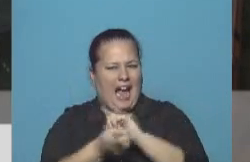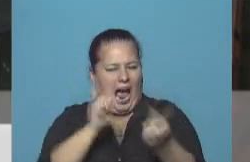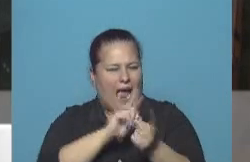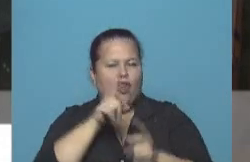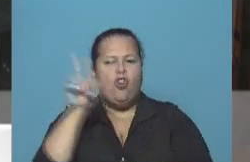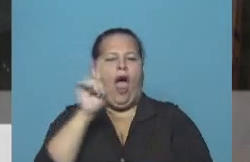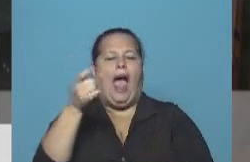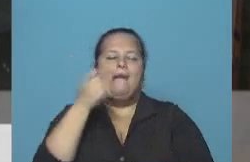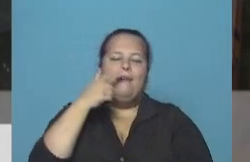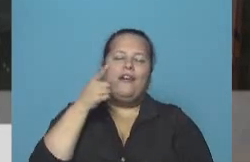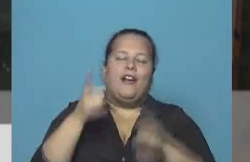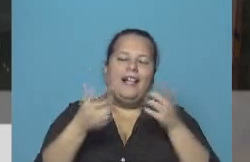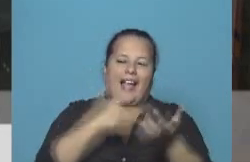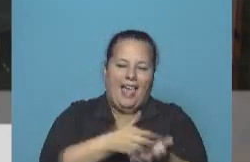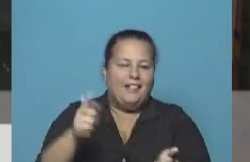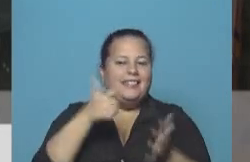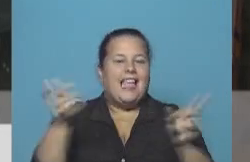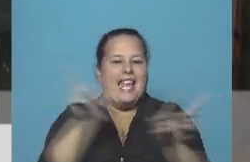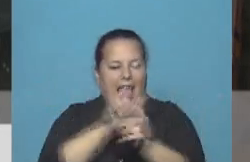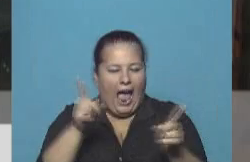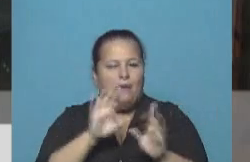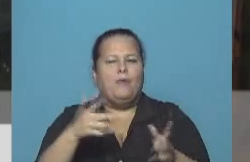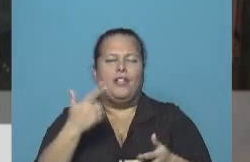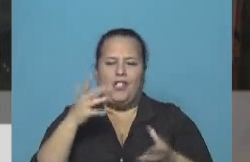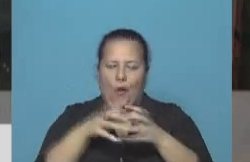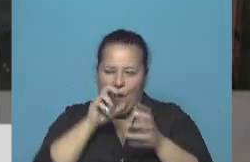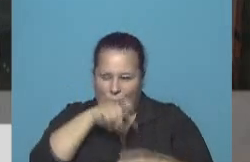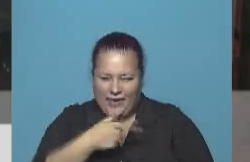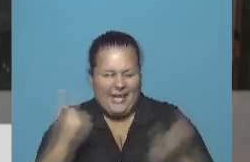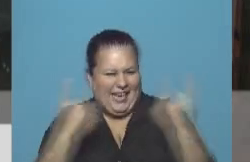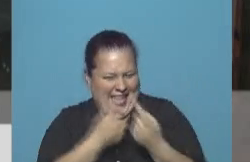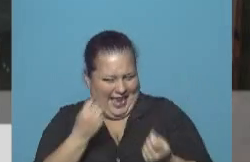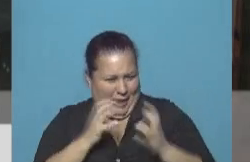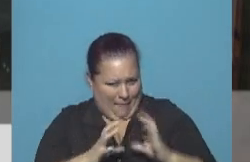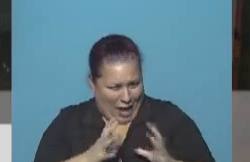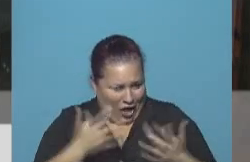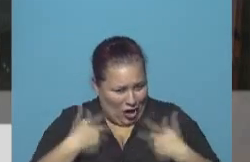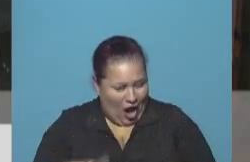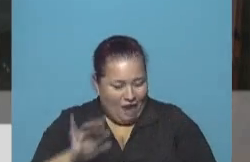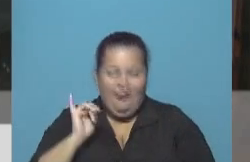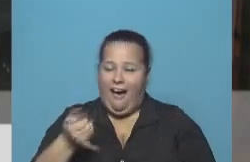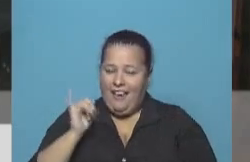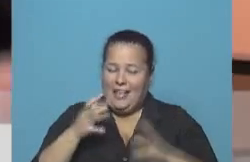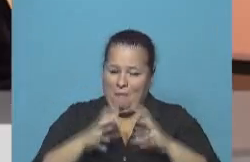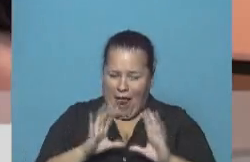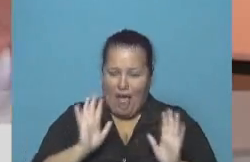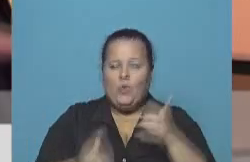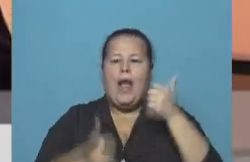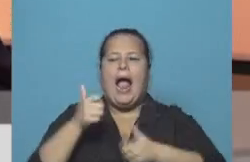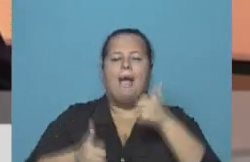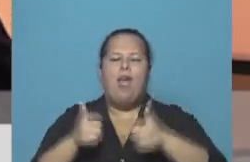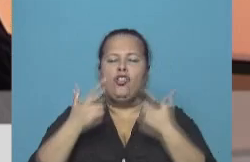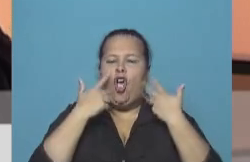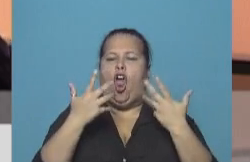anti doping exactamente seis cambios no hay antídoto pero aui 3 ellos me dan con pelotas normales exactamente en juegan con pelota es un torneo